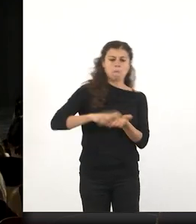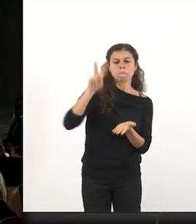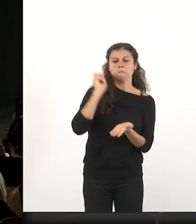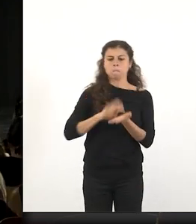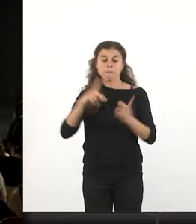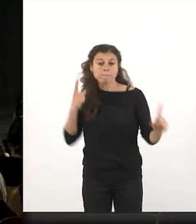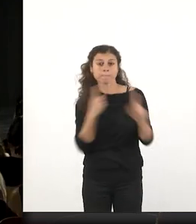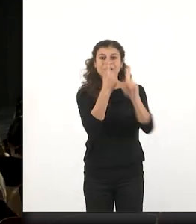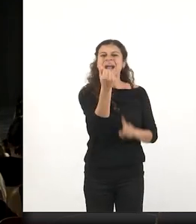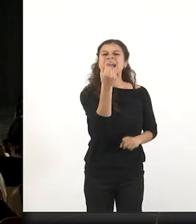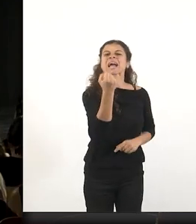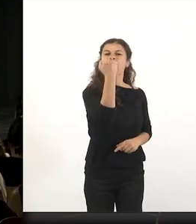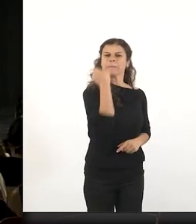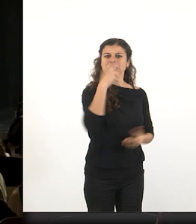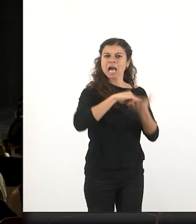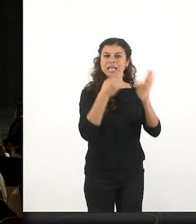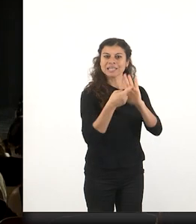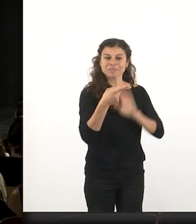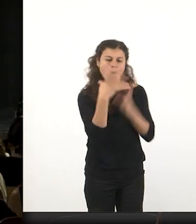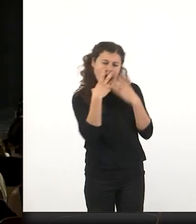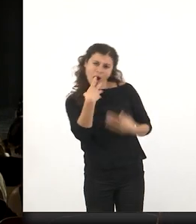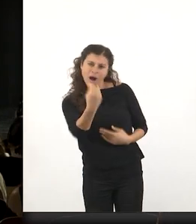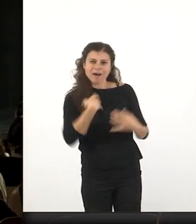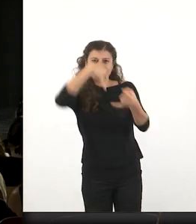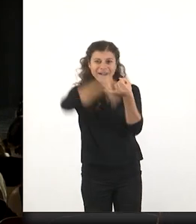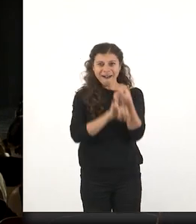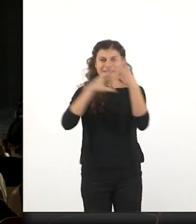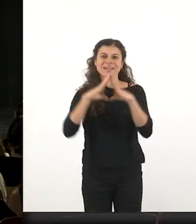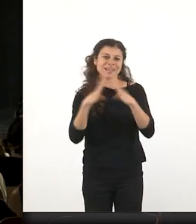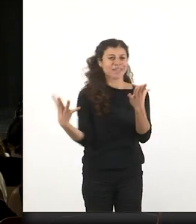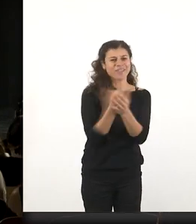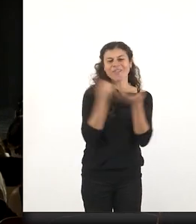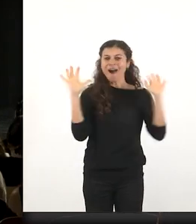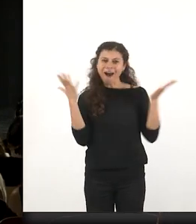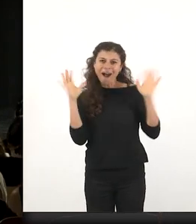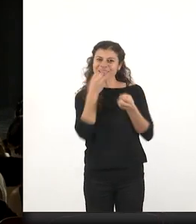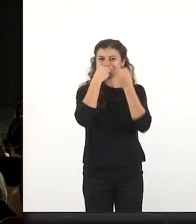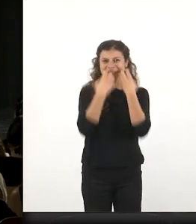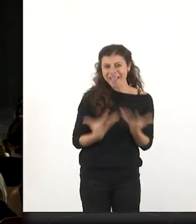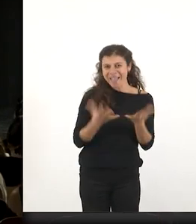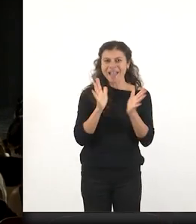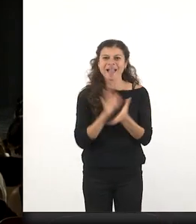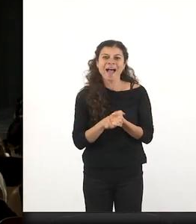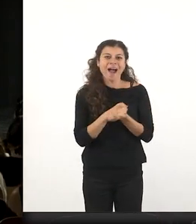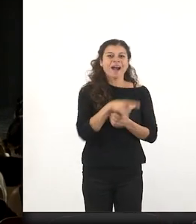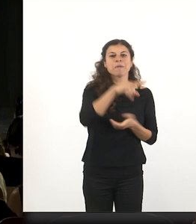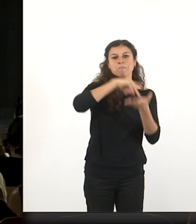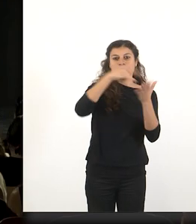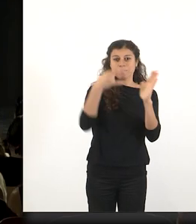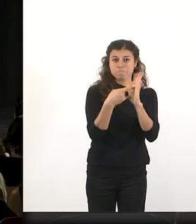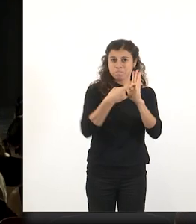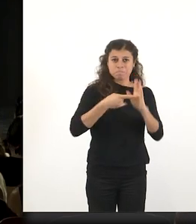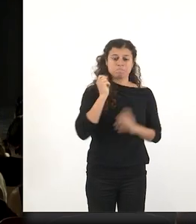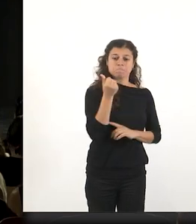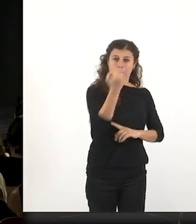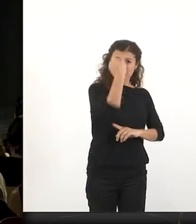encontró con el capitalismo, se enamoraron y se casaron por la iglesia. Y todo el mundo, ¡ay! ¡Qué patriarcado y